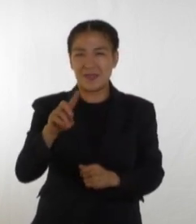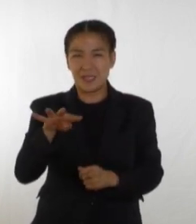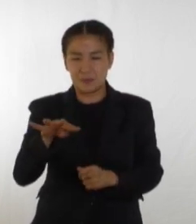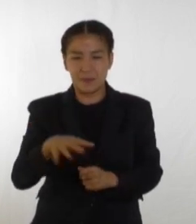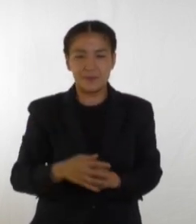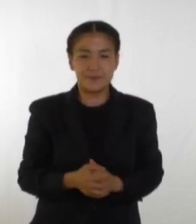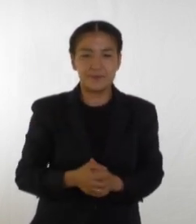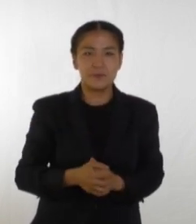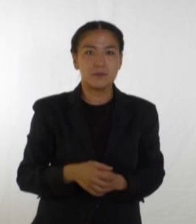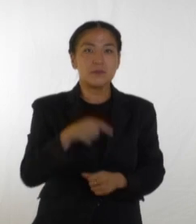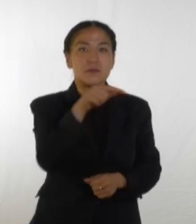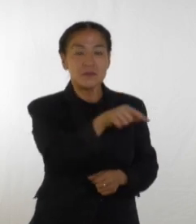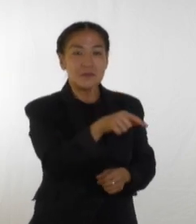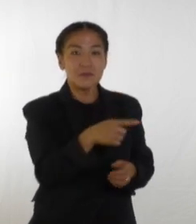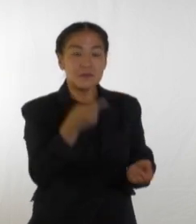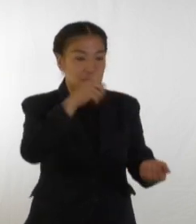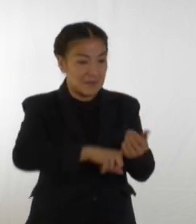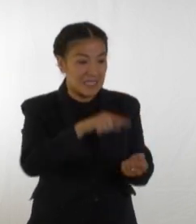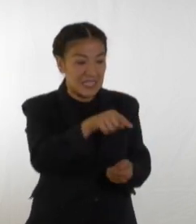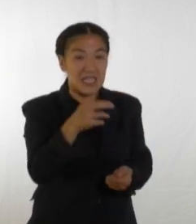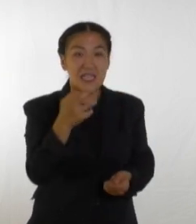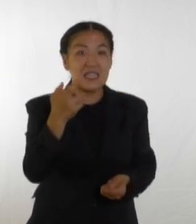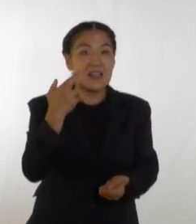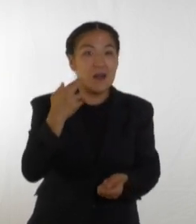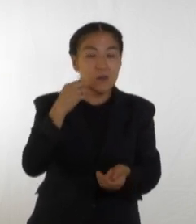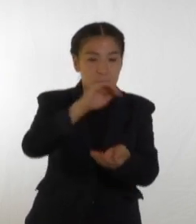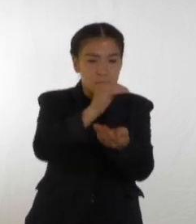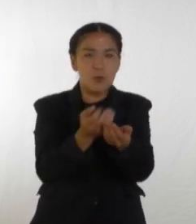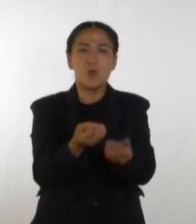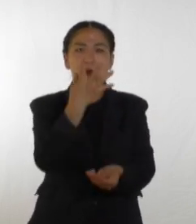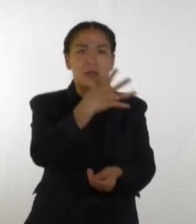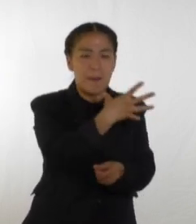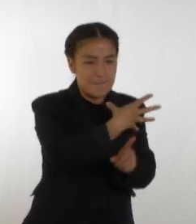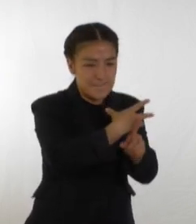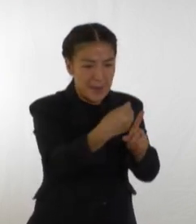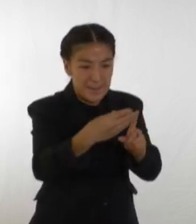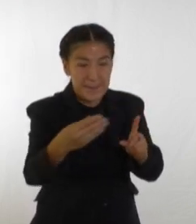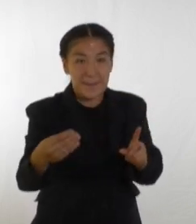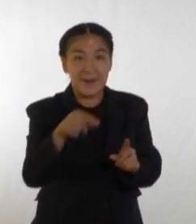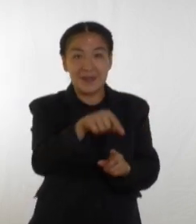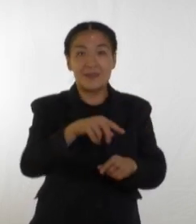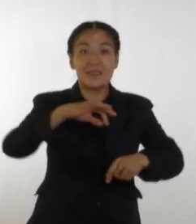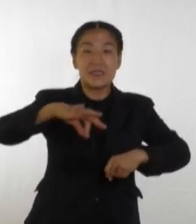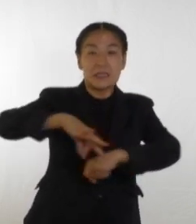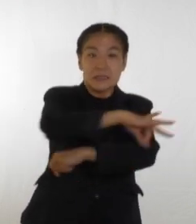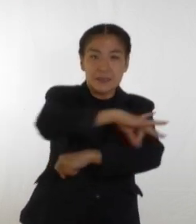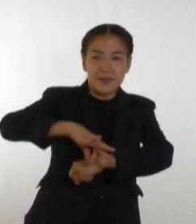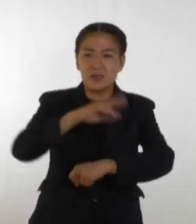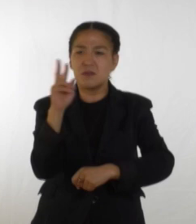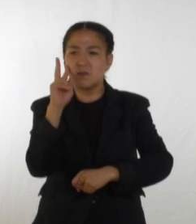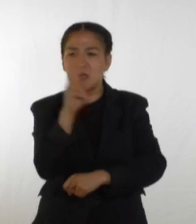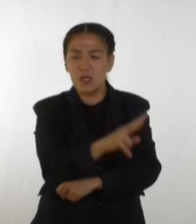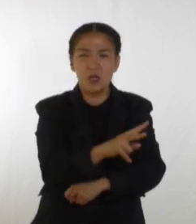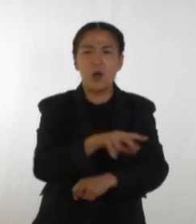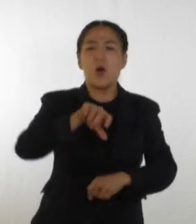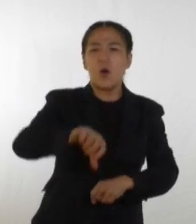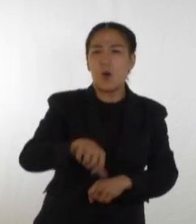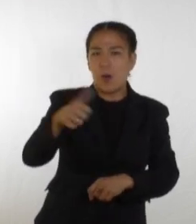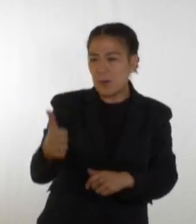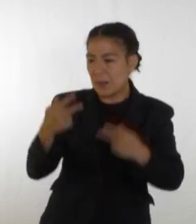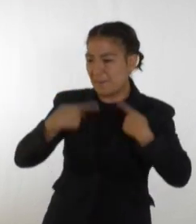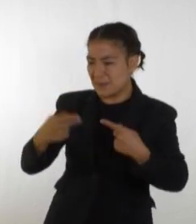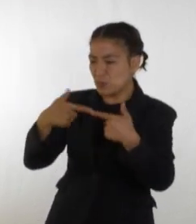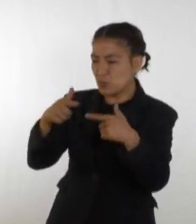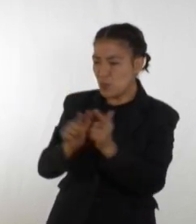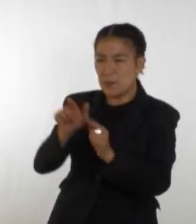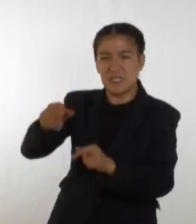Y entonces de ahí ven cuántos de esos animalitos se contagian. Y así los ingenieros, con otro grupo